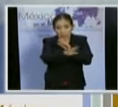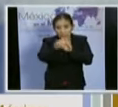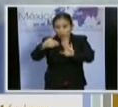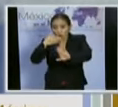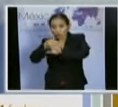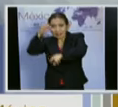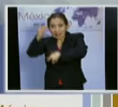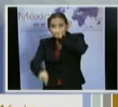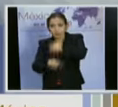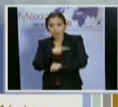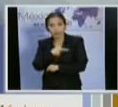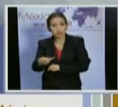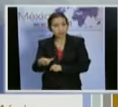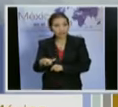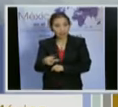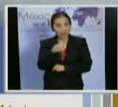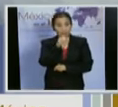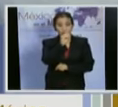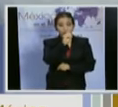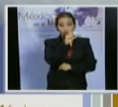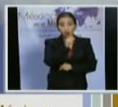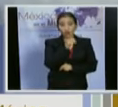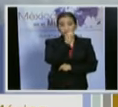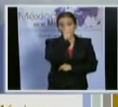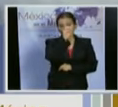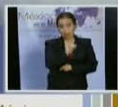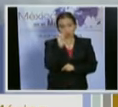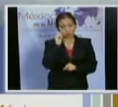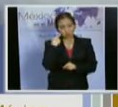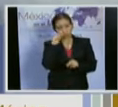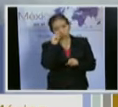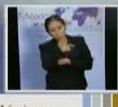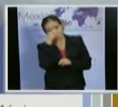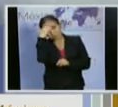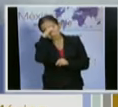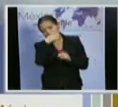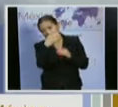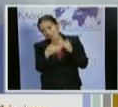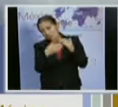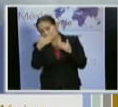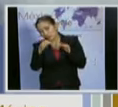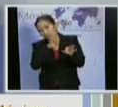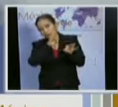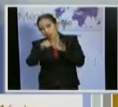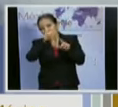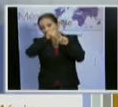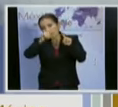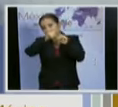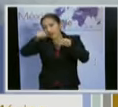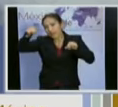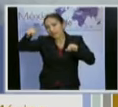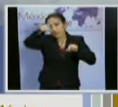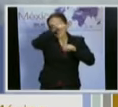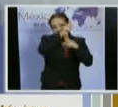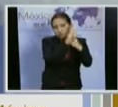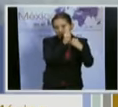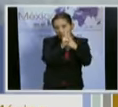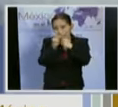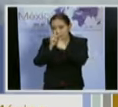contra la pobreza. En Oxfam, una de las cosas que hemos observado a través de la experiencia de trabajo en diferentes